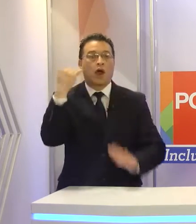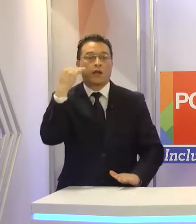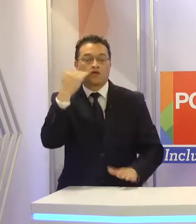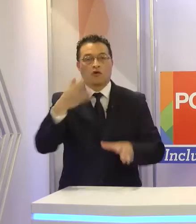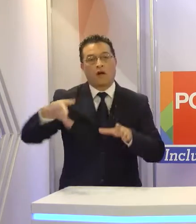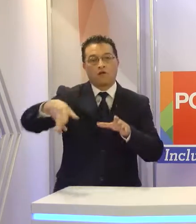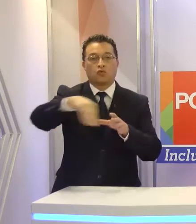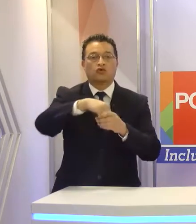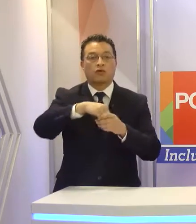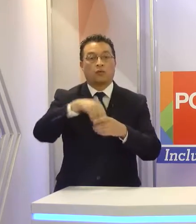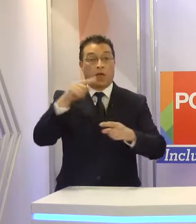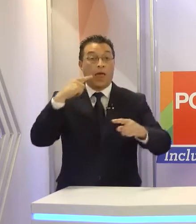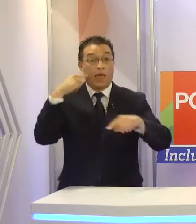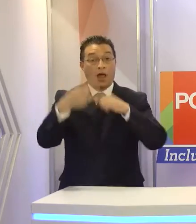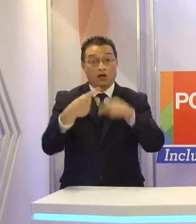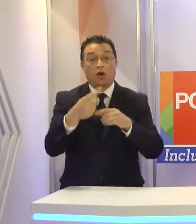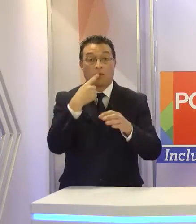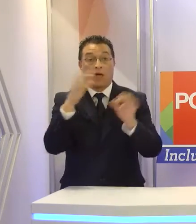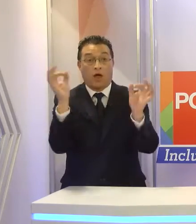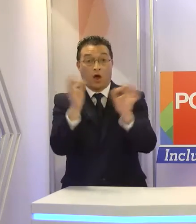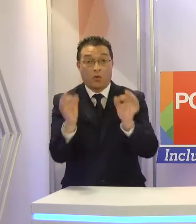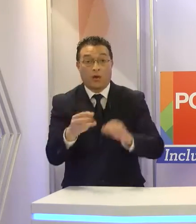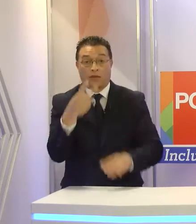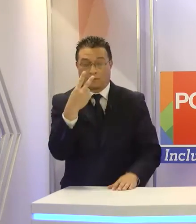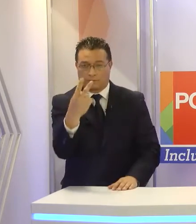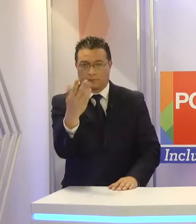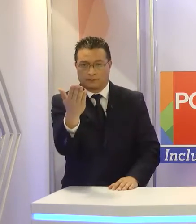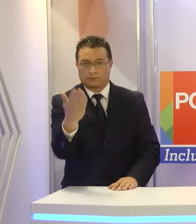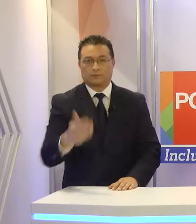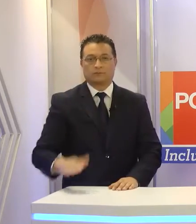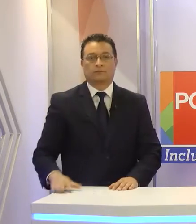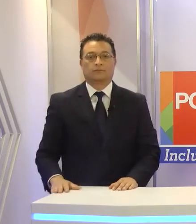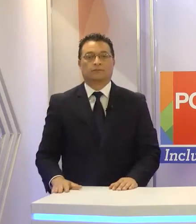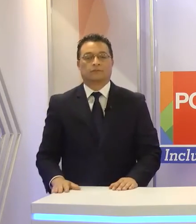inclusivo. La historia de este emprendimiento en la siguiente nota.